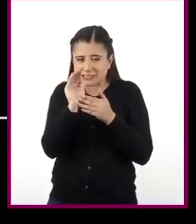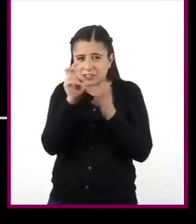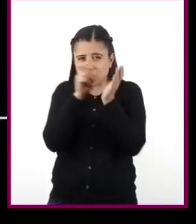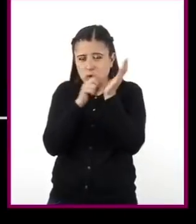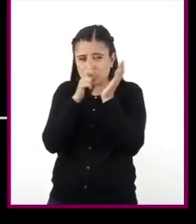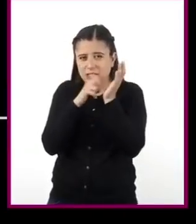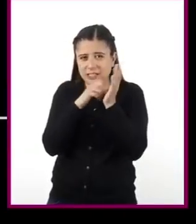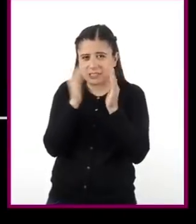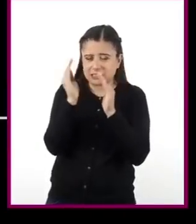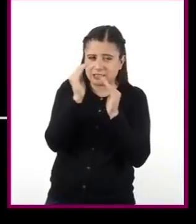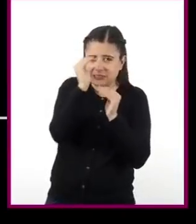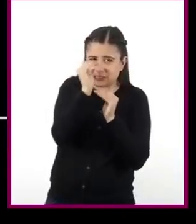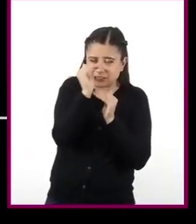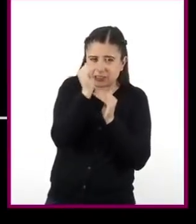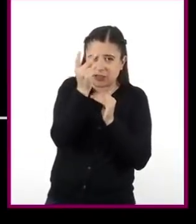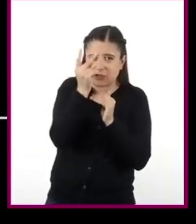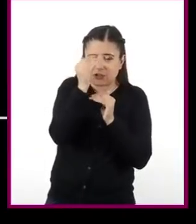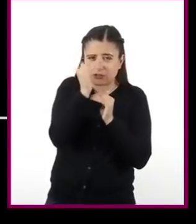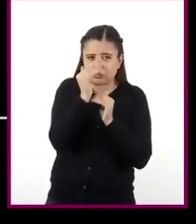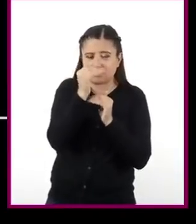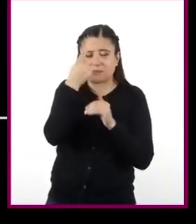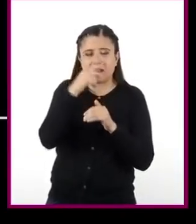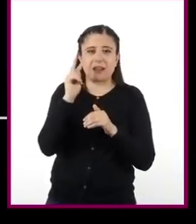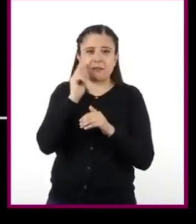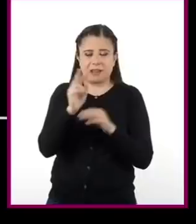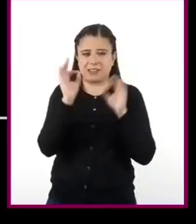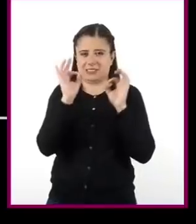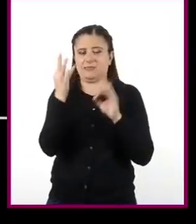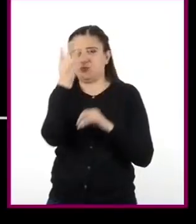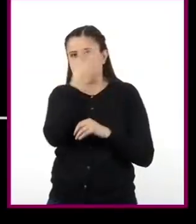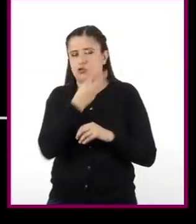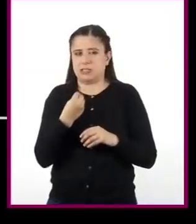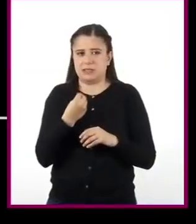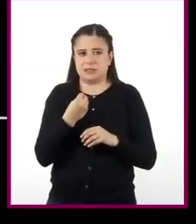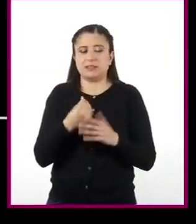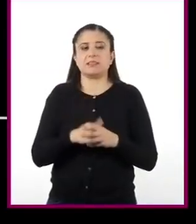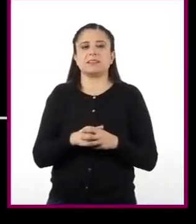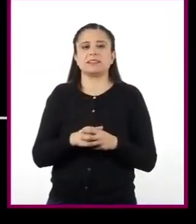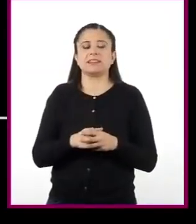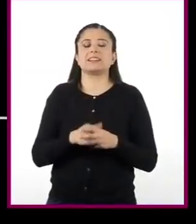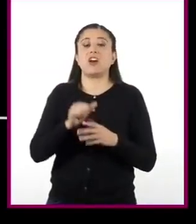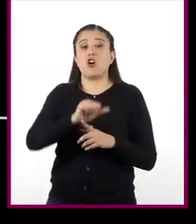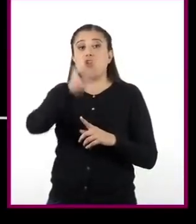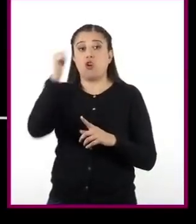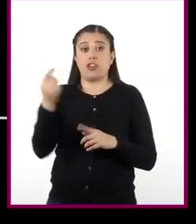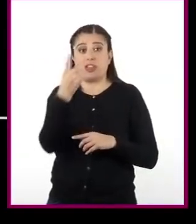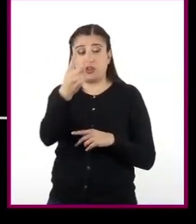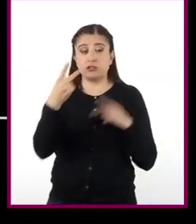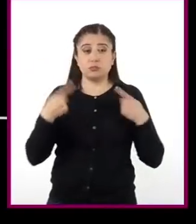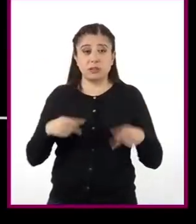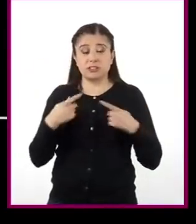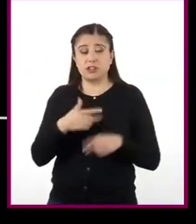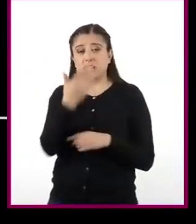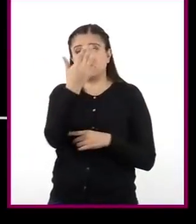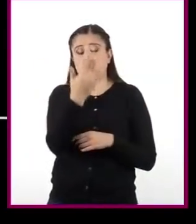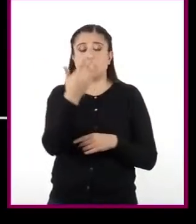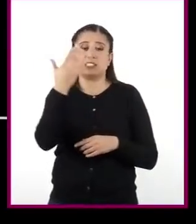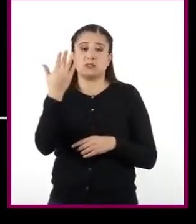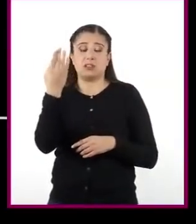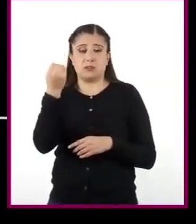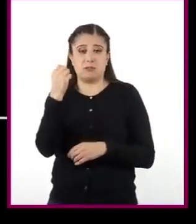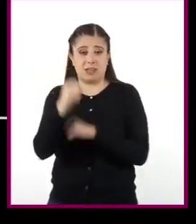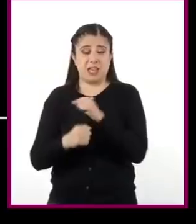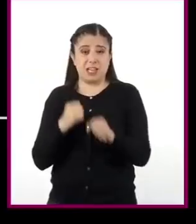corregir esto. Okay, solo para que se vea agradable. Y tenemos otras 2 personas entre 50 y